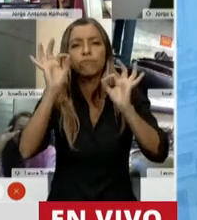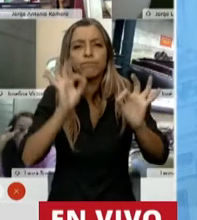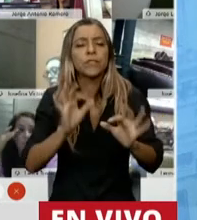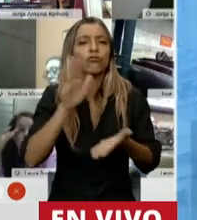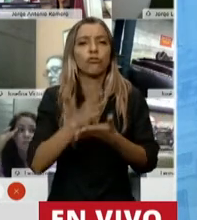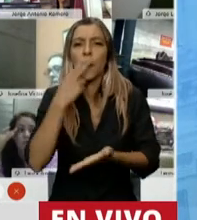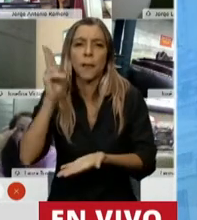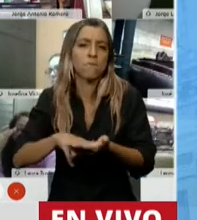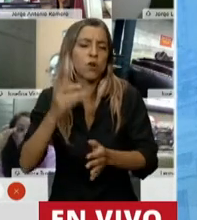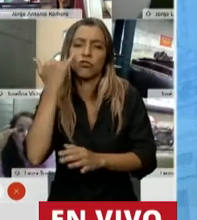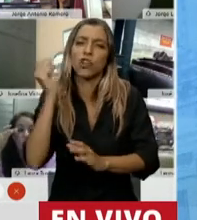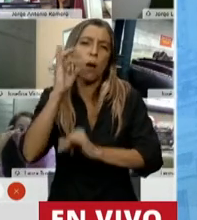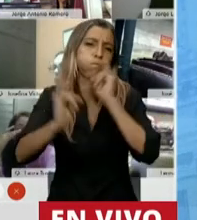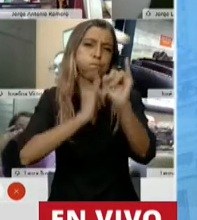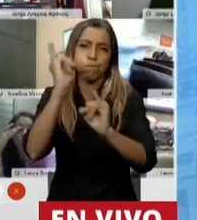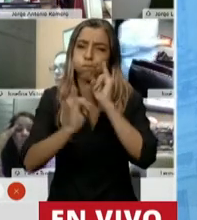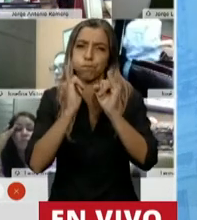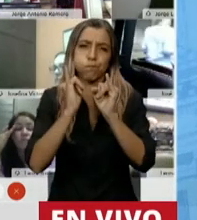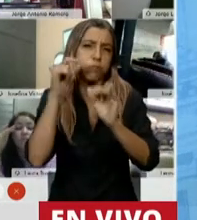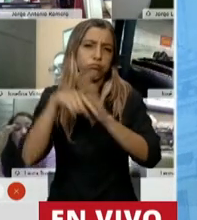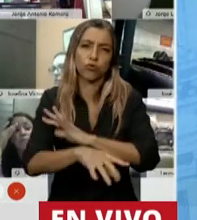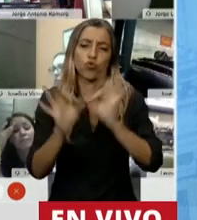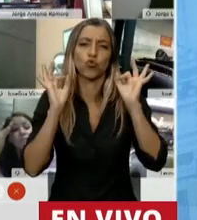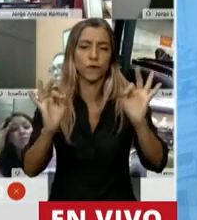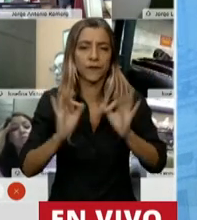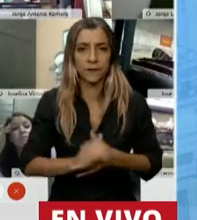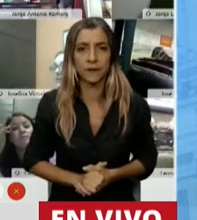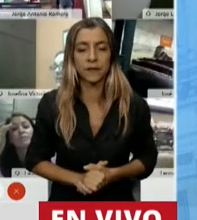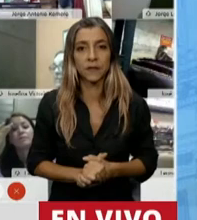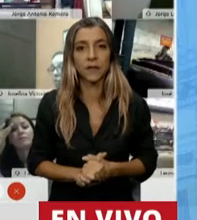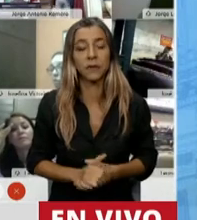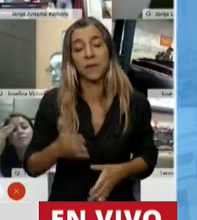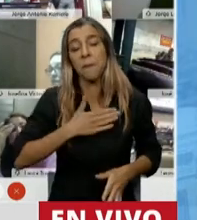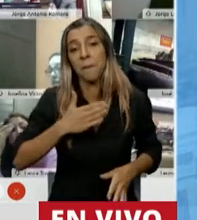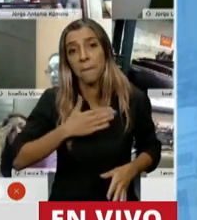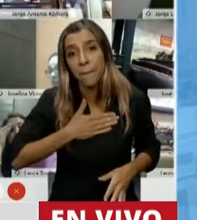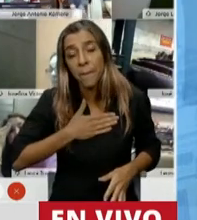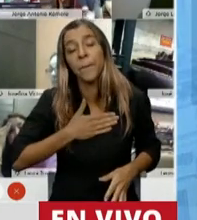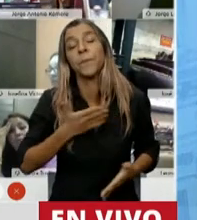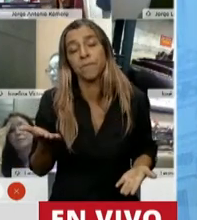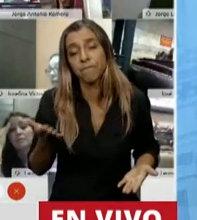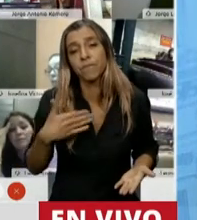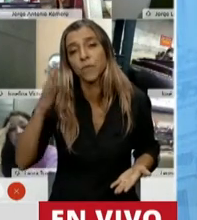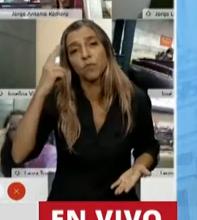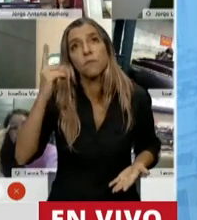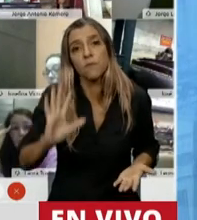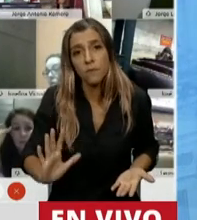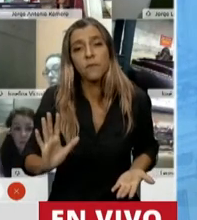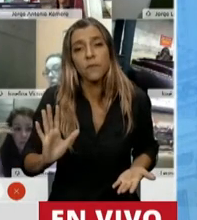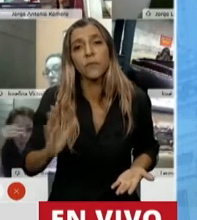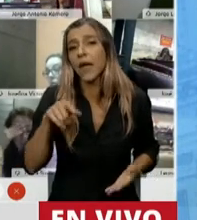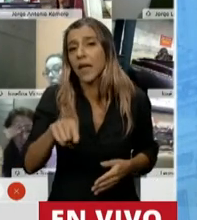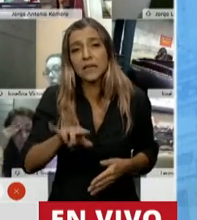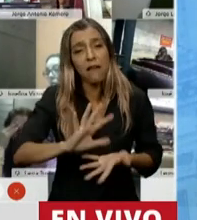largamente explicado aquí. La medida propuesta, a mi juicio, señala claramente una dirección